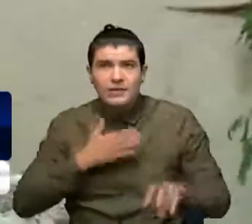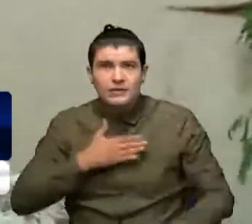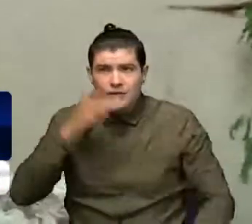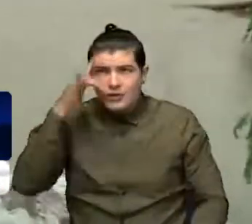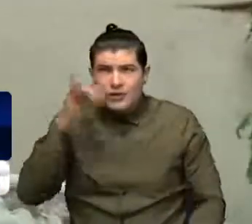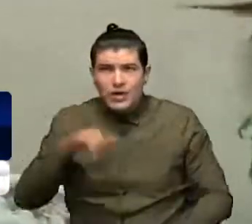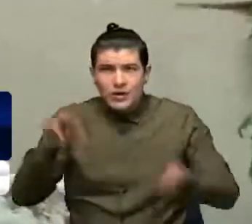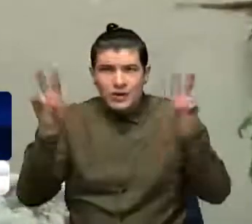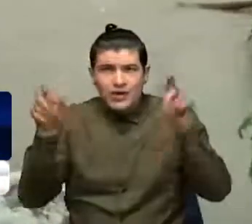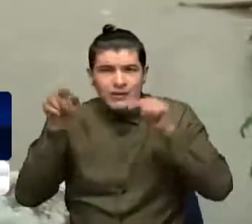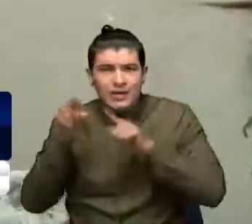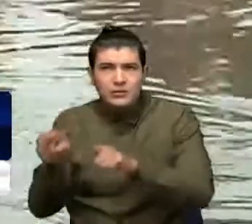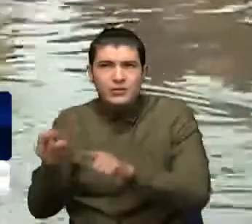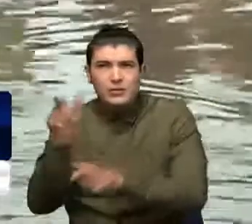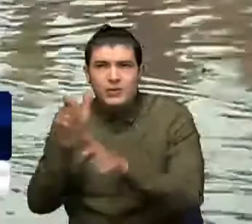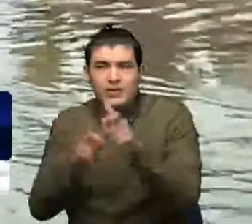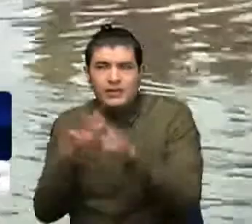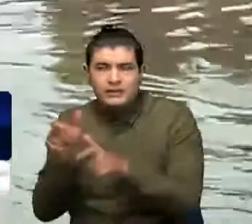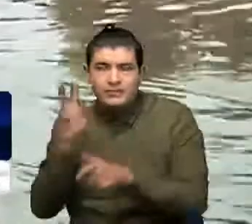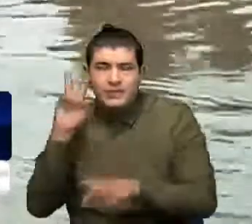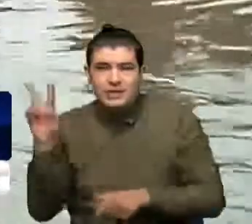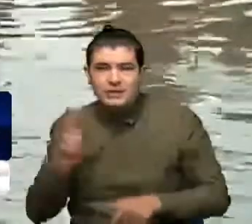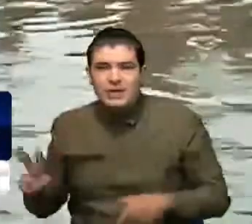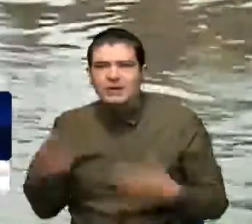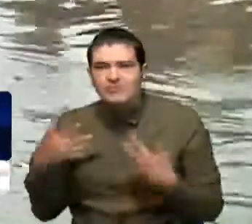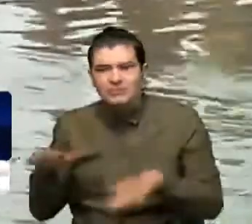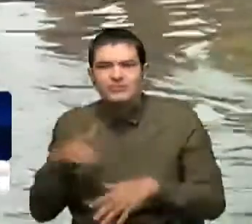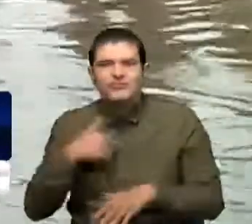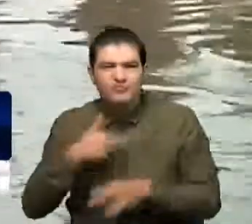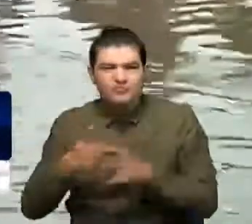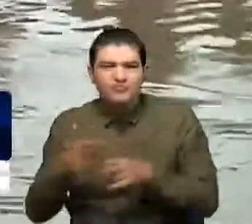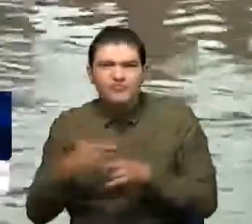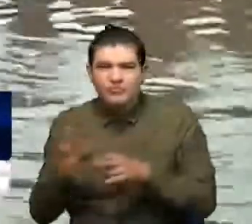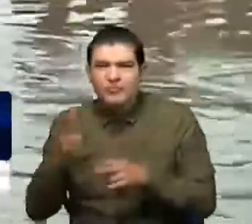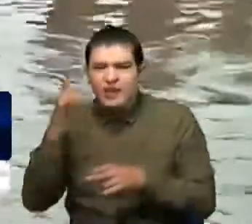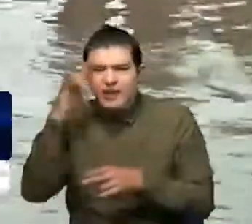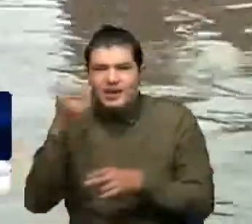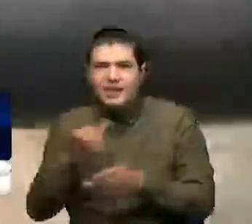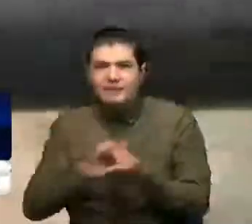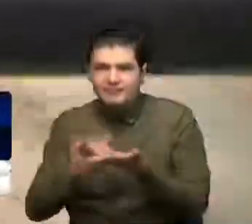de venezuela tarde o temprano se tendrá que resolver